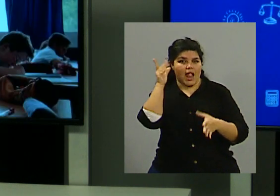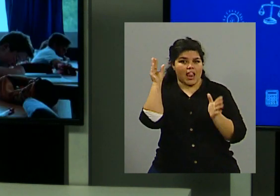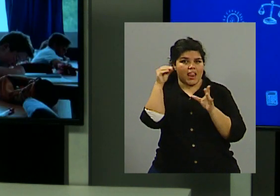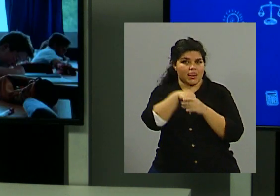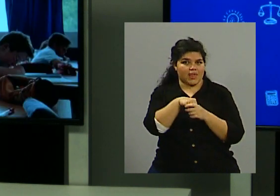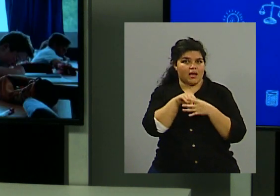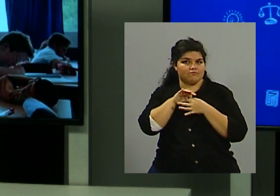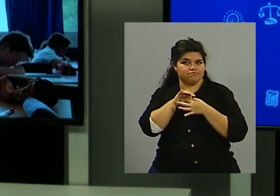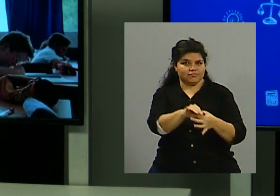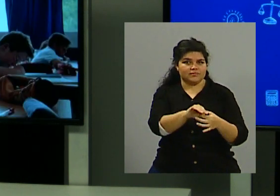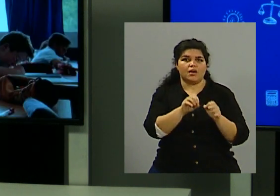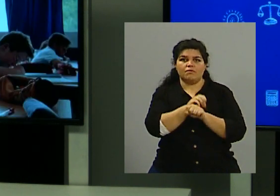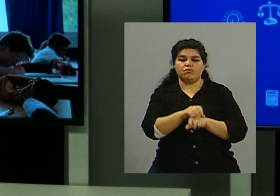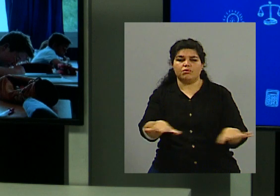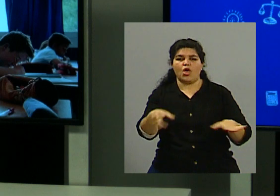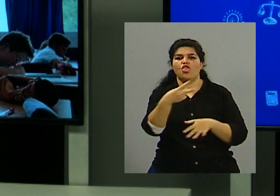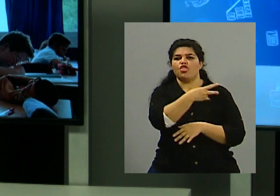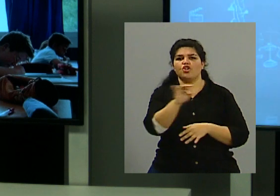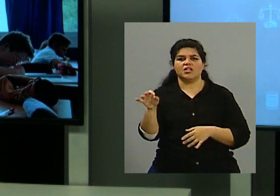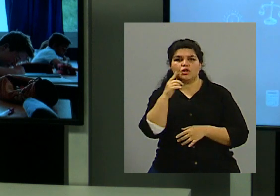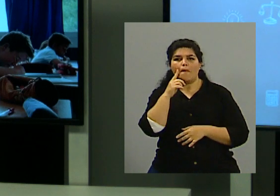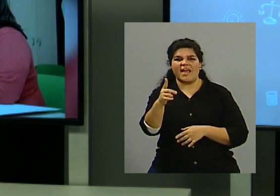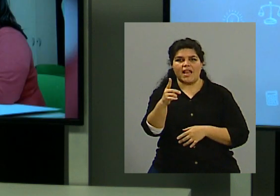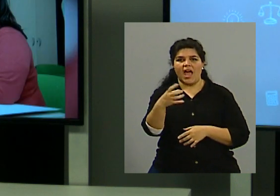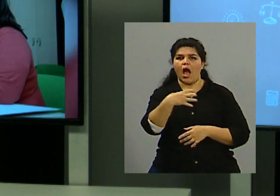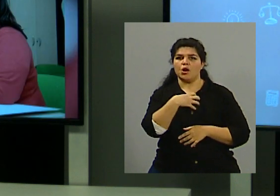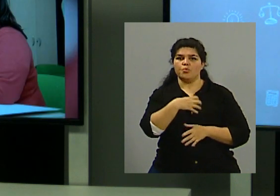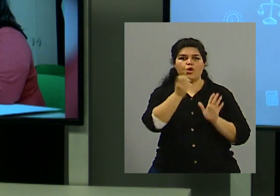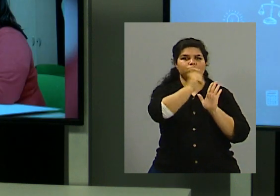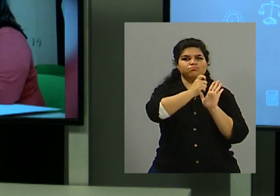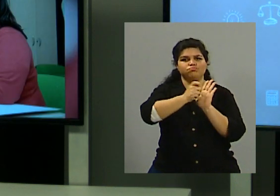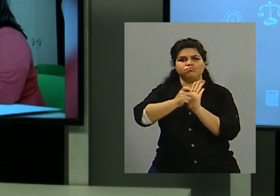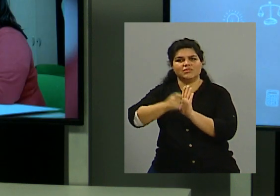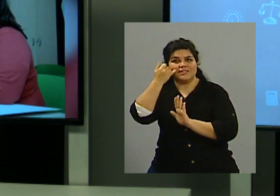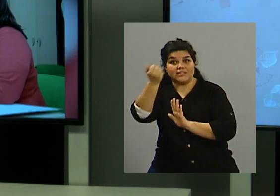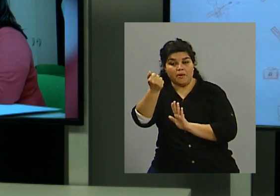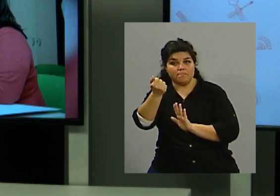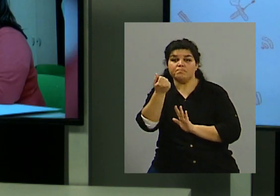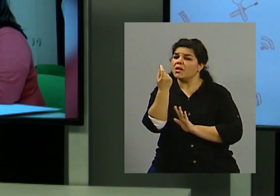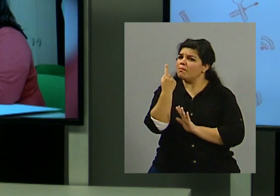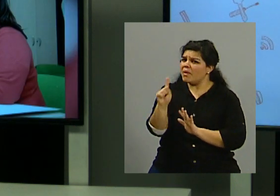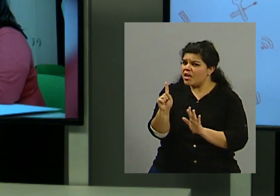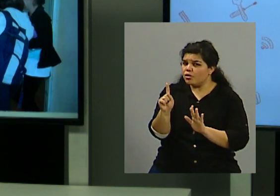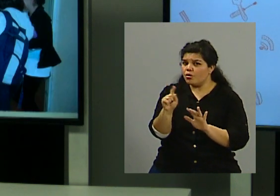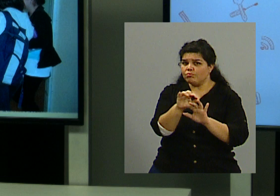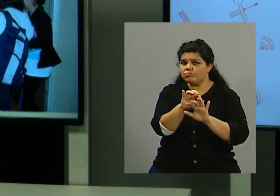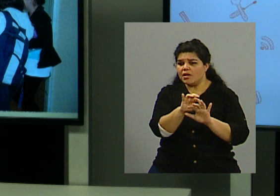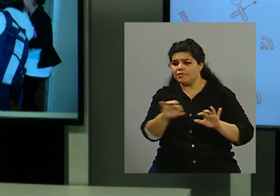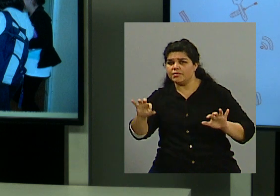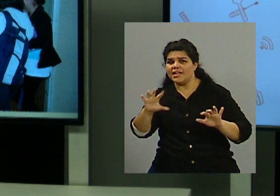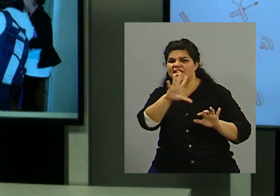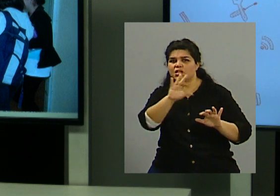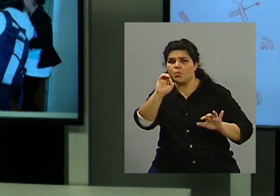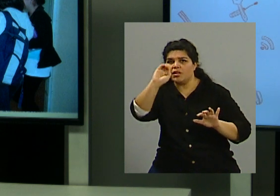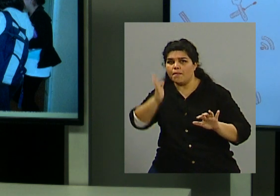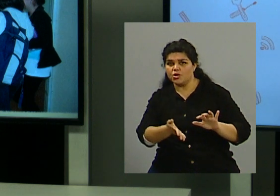de 200.000 chicos están matriculados. Sin embargo, el 50% de estos chicos están